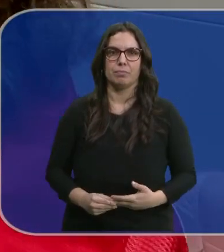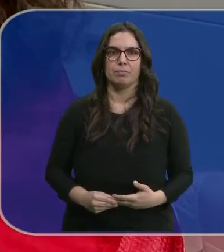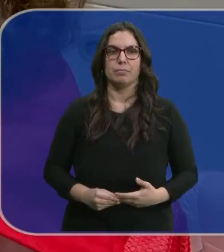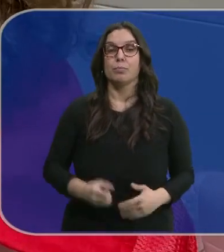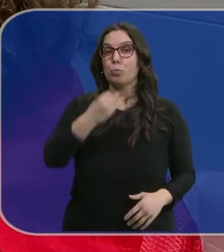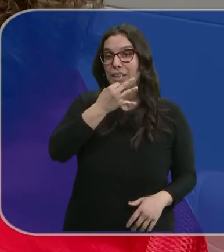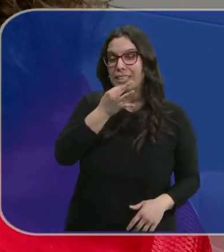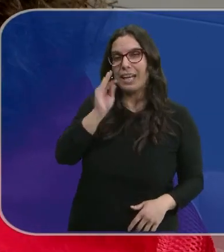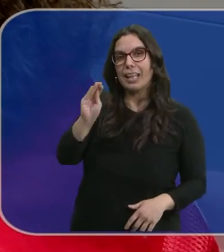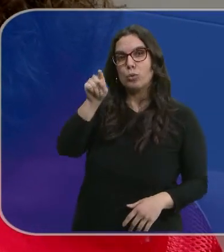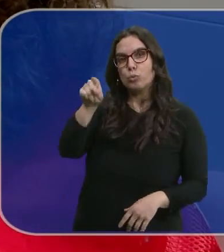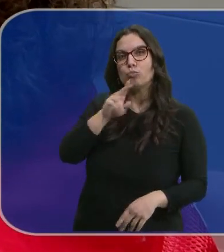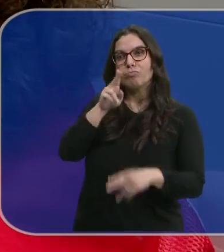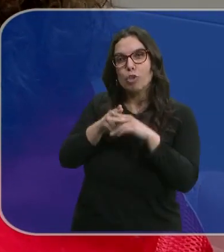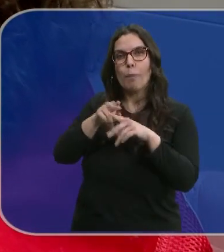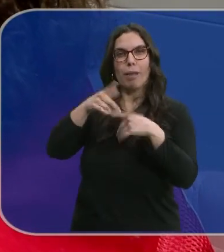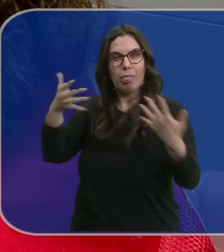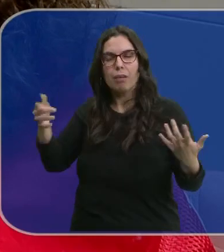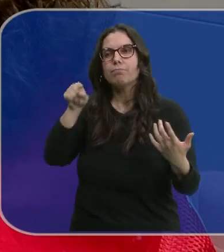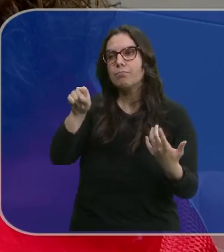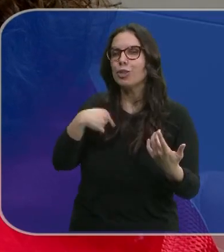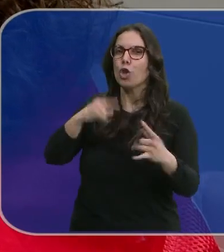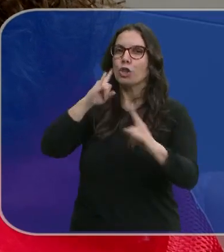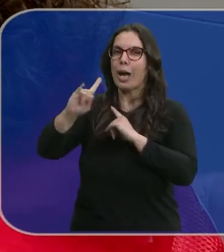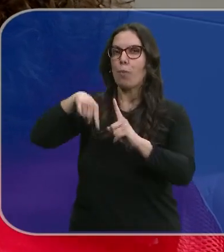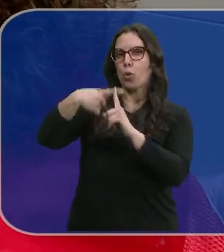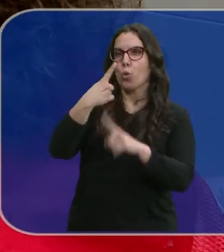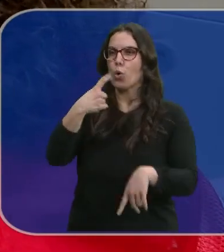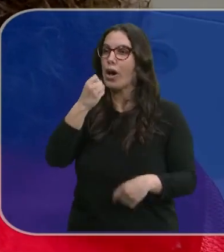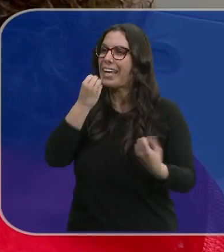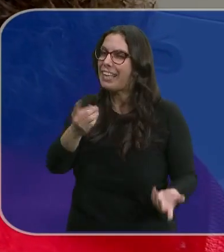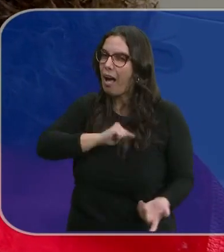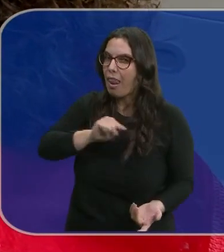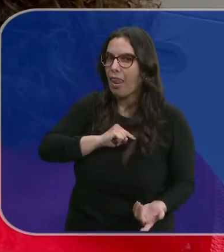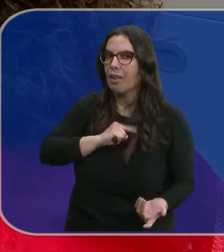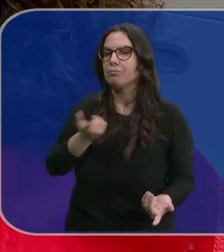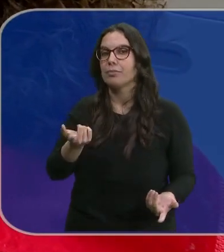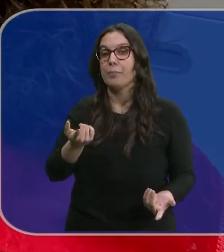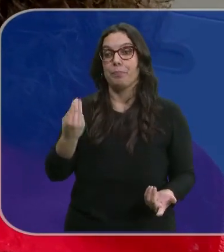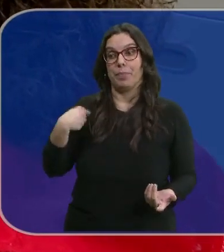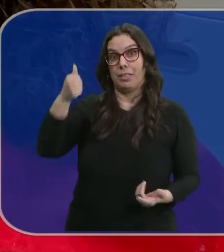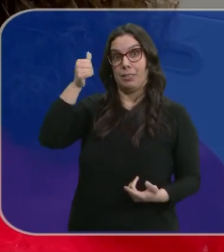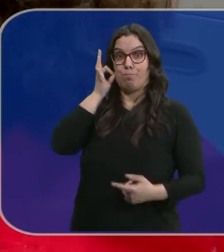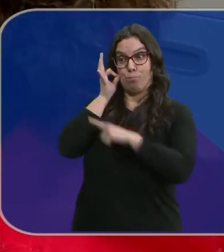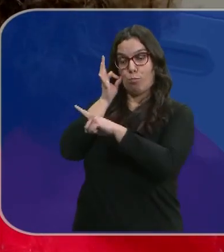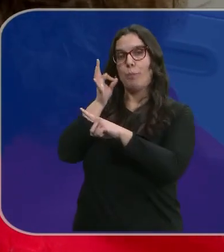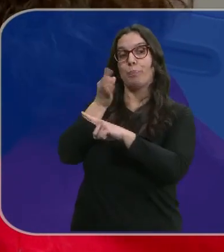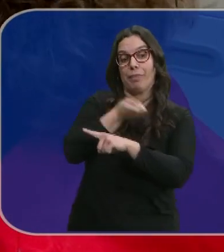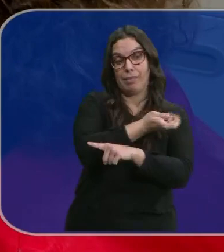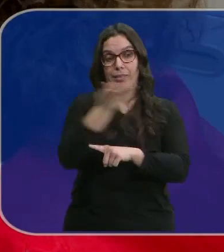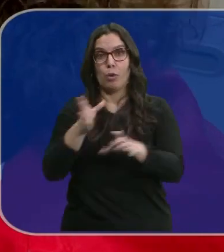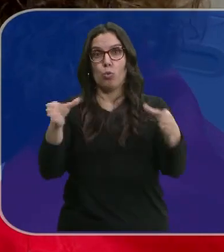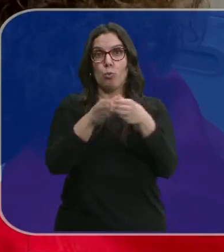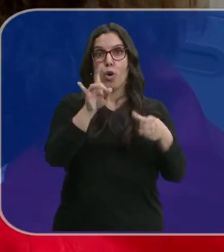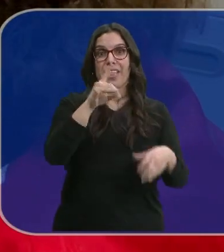Buenas tardes, ¿es usted auxiliadora? Mire, la llamo de Cruz Roja, ¿qué tal se encuentra? Como Rosy, una quincena de voluntarios